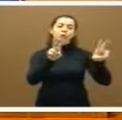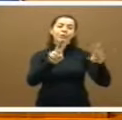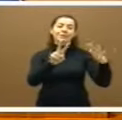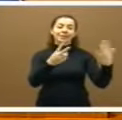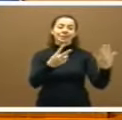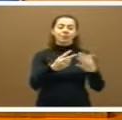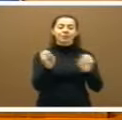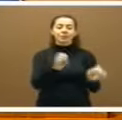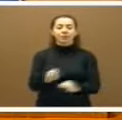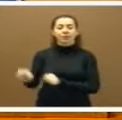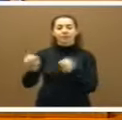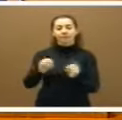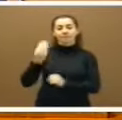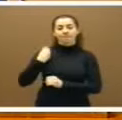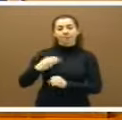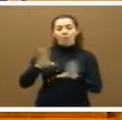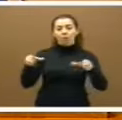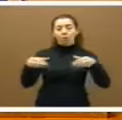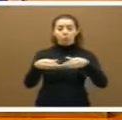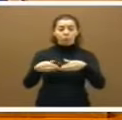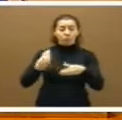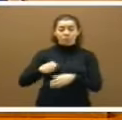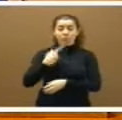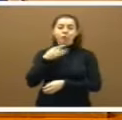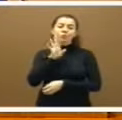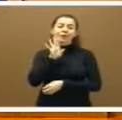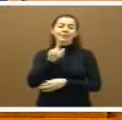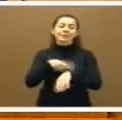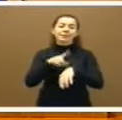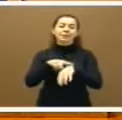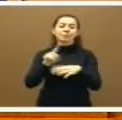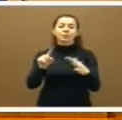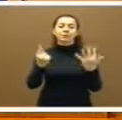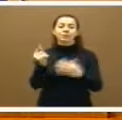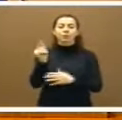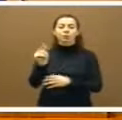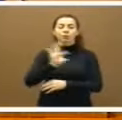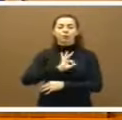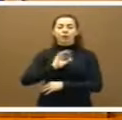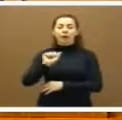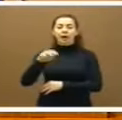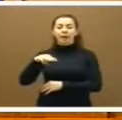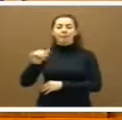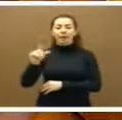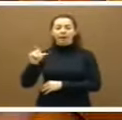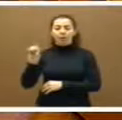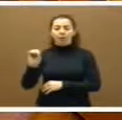Para la defensa de la misma y por dicho grupo parlamentario y por tiempo de seis minutos tiene la palabra el señor Amado Borrella.